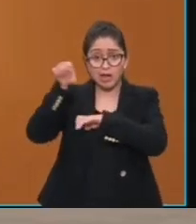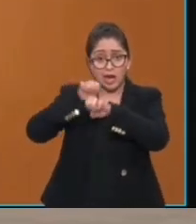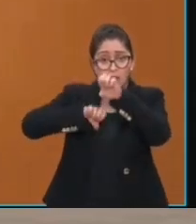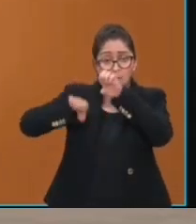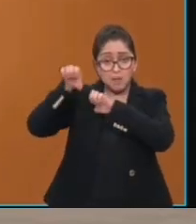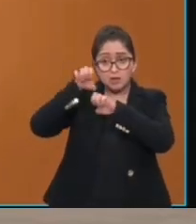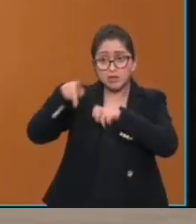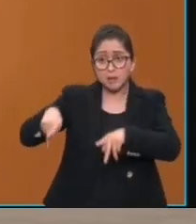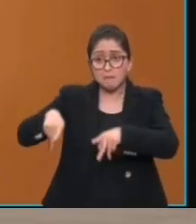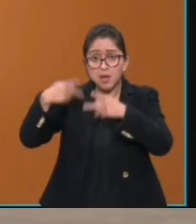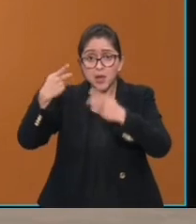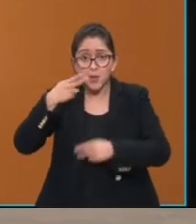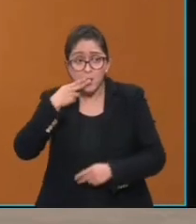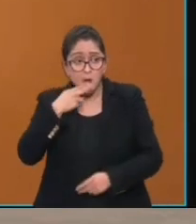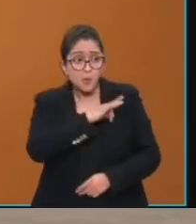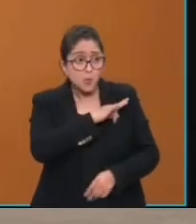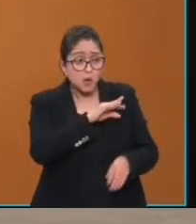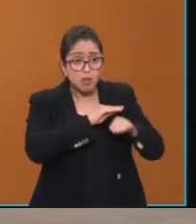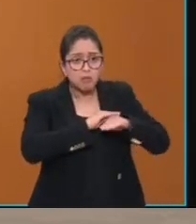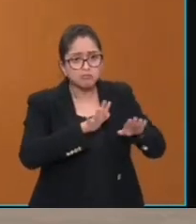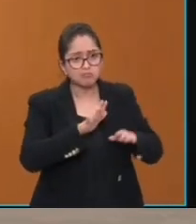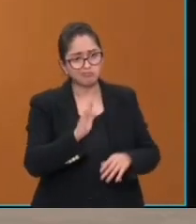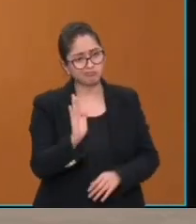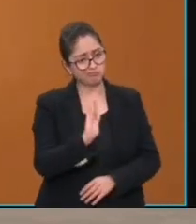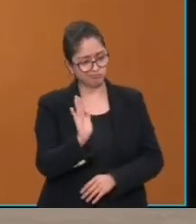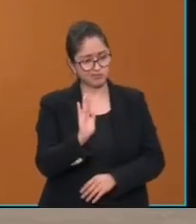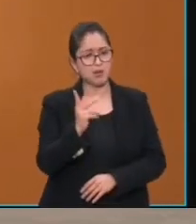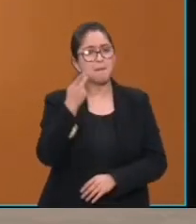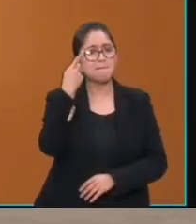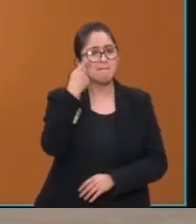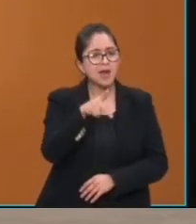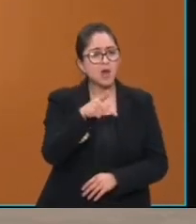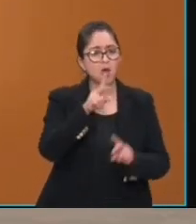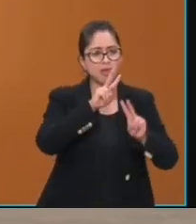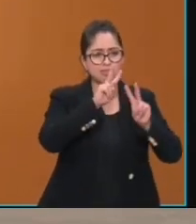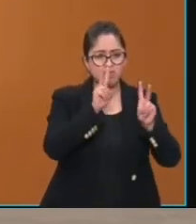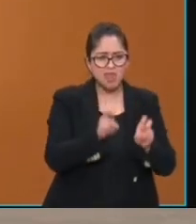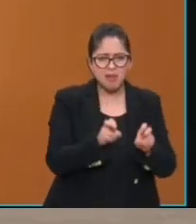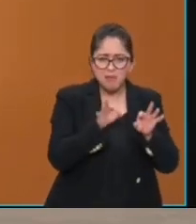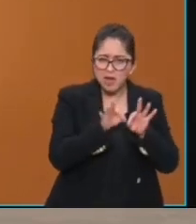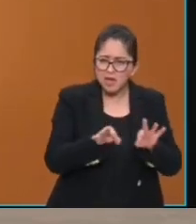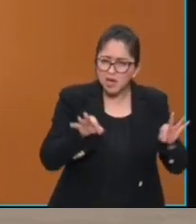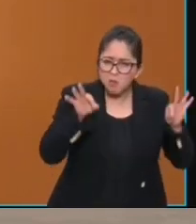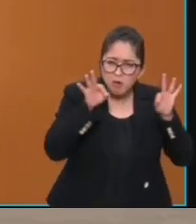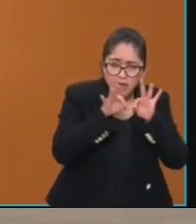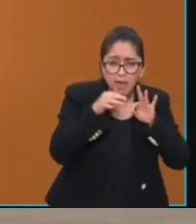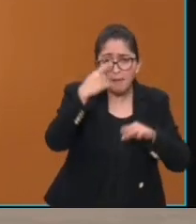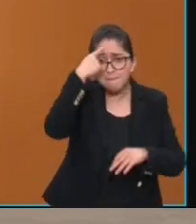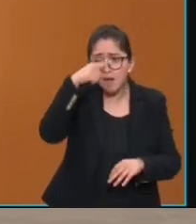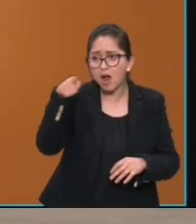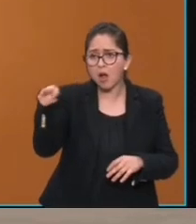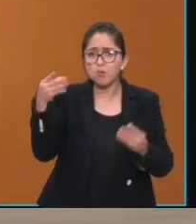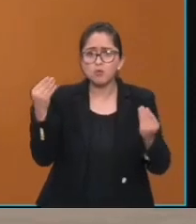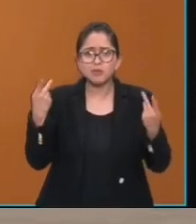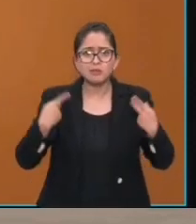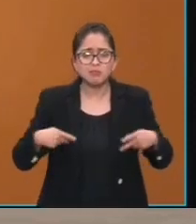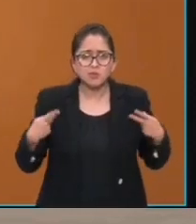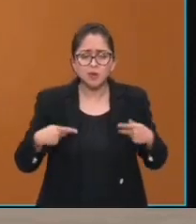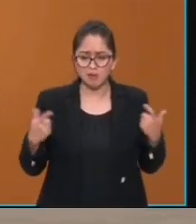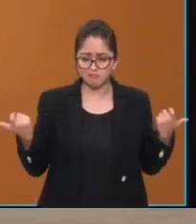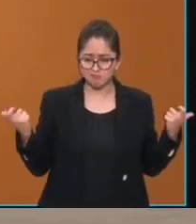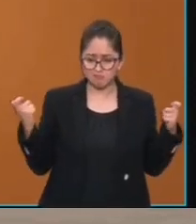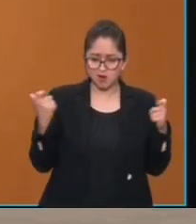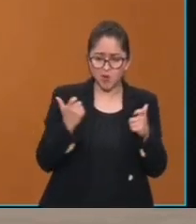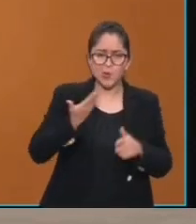tabaco. Pero sabemos cuáles son los temas verdaderamente relevantes para disminuir el consumo de tabaco, sobre